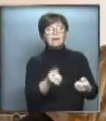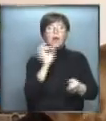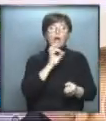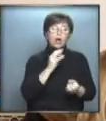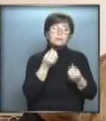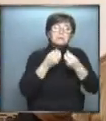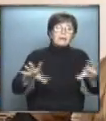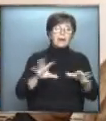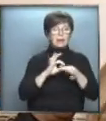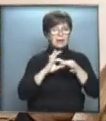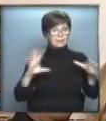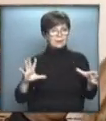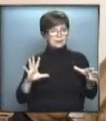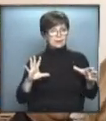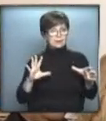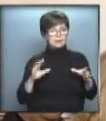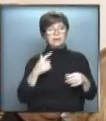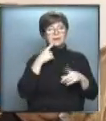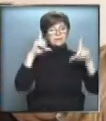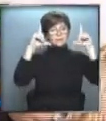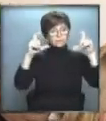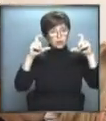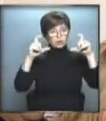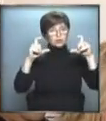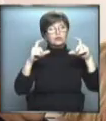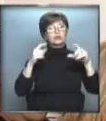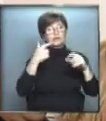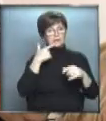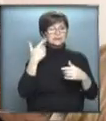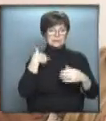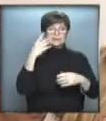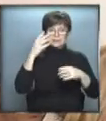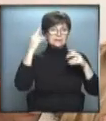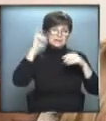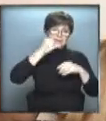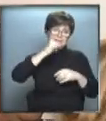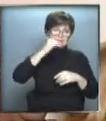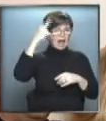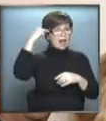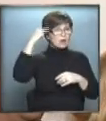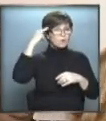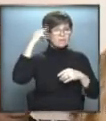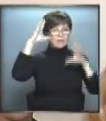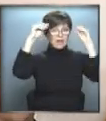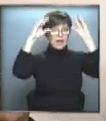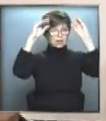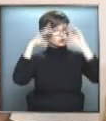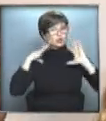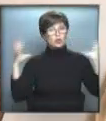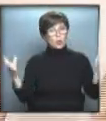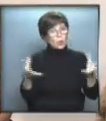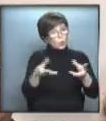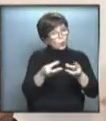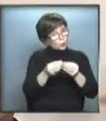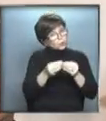su libertad. Doctora, ¿va a haber una foto conjunta de toda la fuerza cuando termine? Seguro, después de las 9 de la noche, todos juntos. Y además